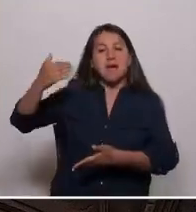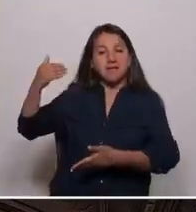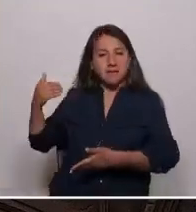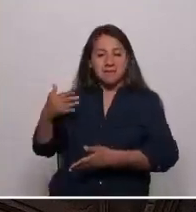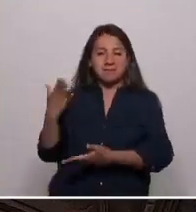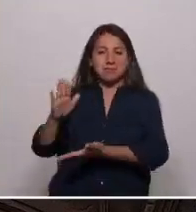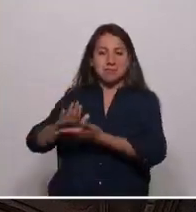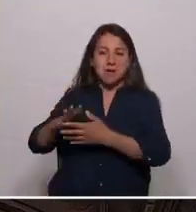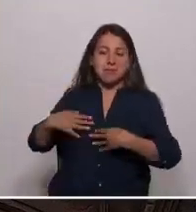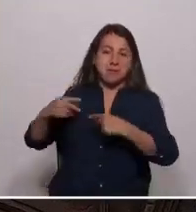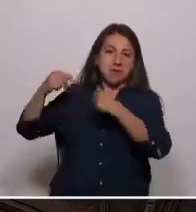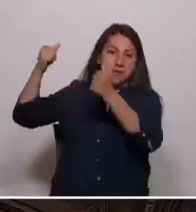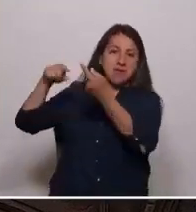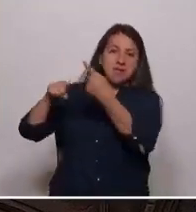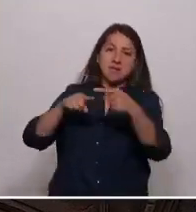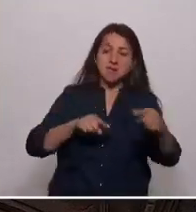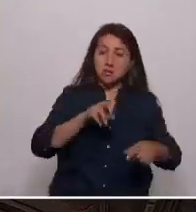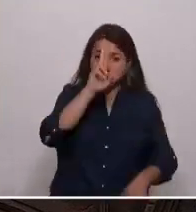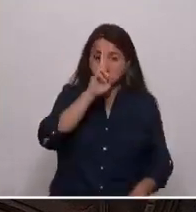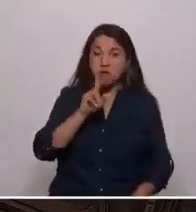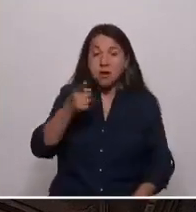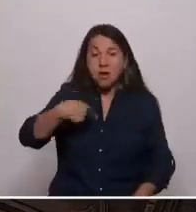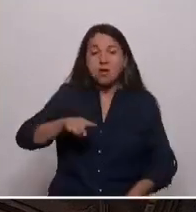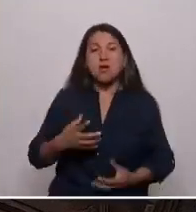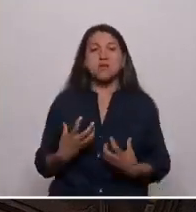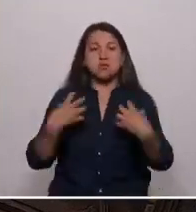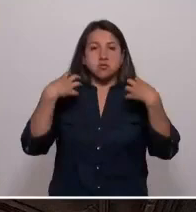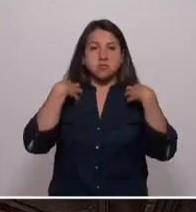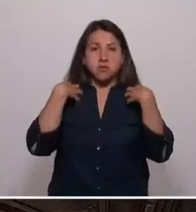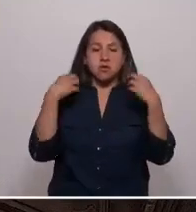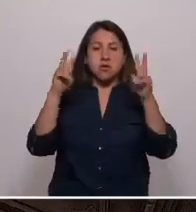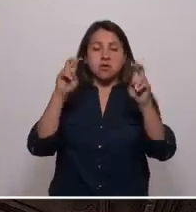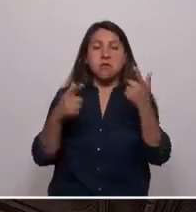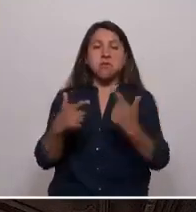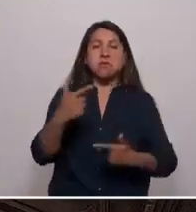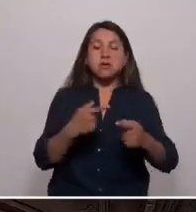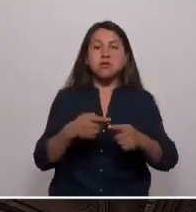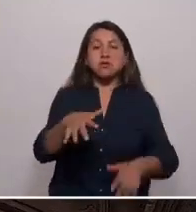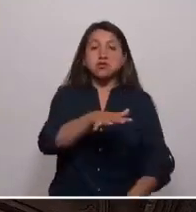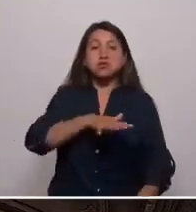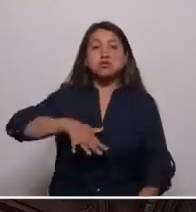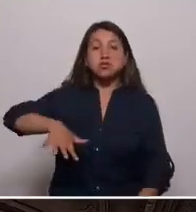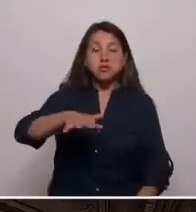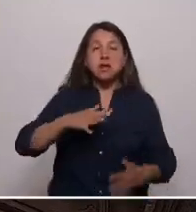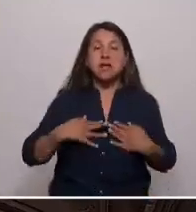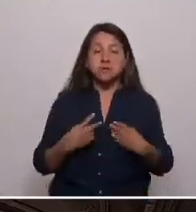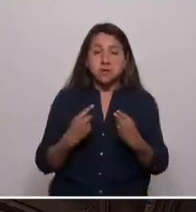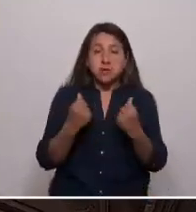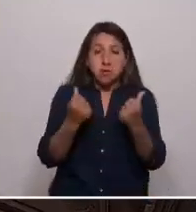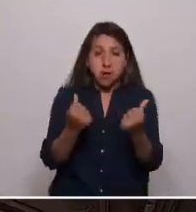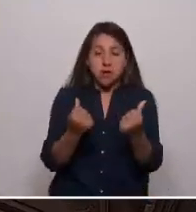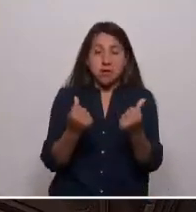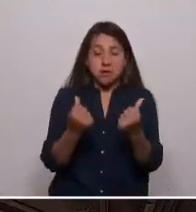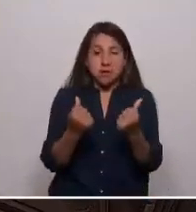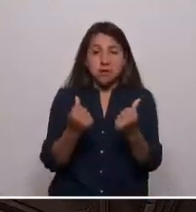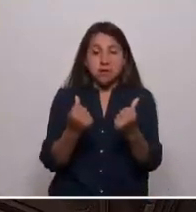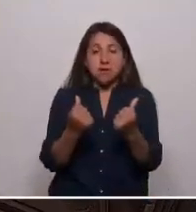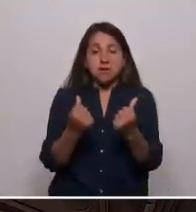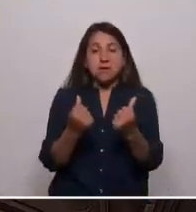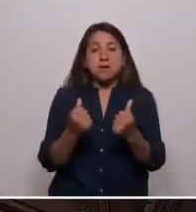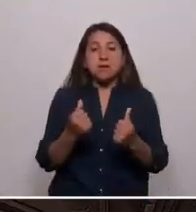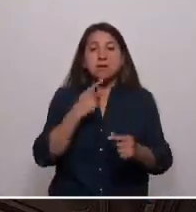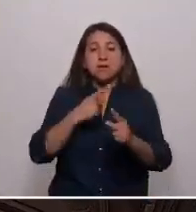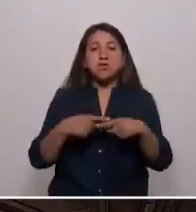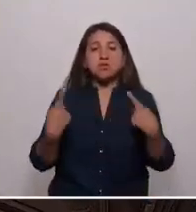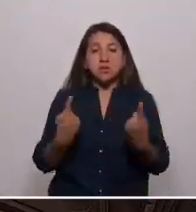que en sus más diversos roles les tocó asumir en el ámbito político, social, espiritual y en contexto de